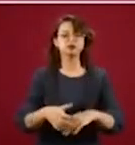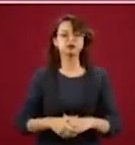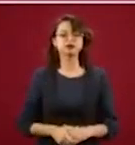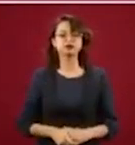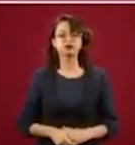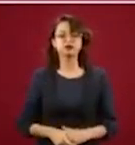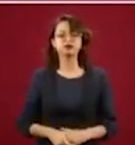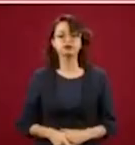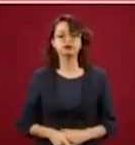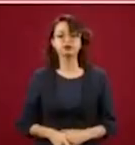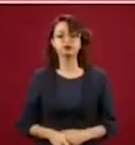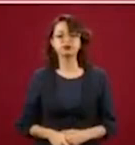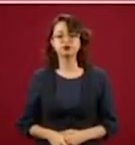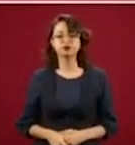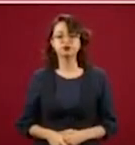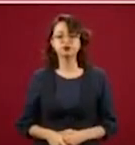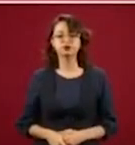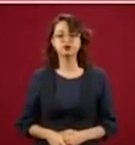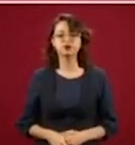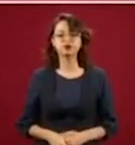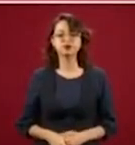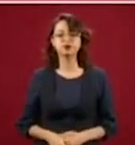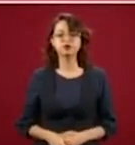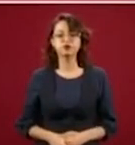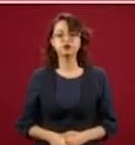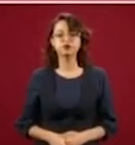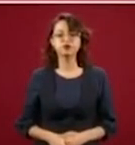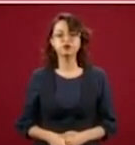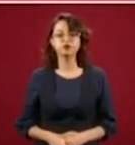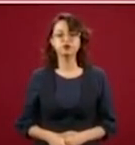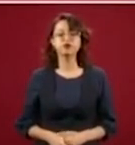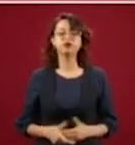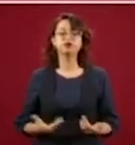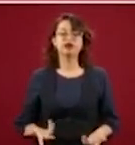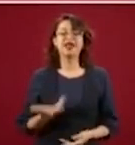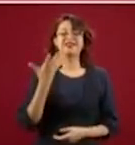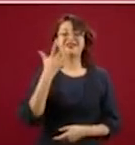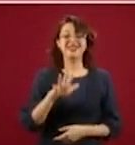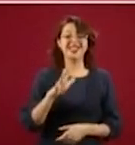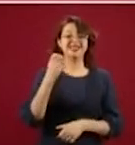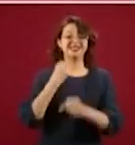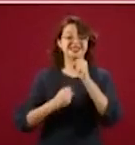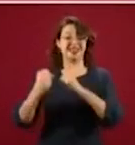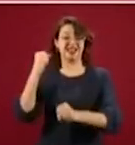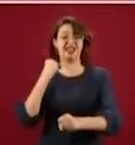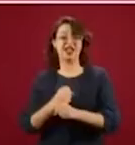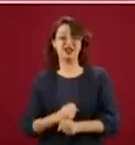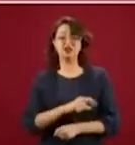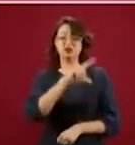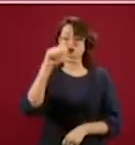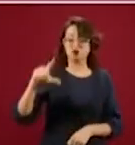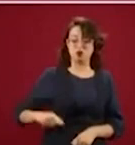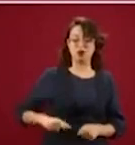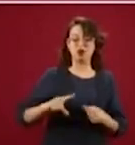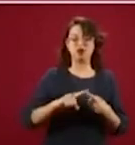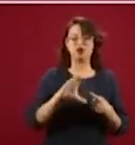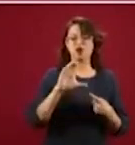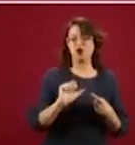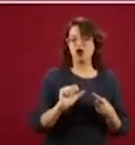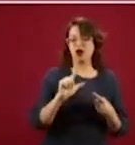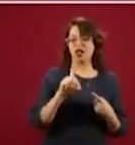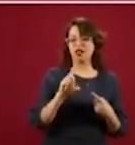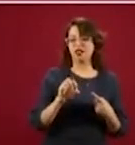Les comentaba yo que en 10 años el gobierno de Calderón y de Peña compraron en